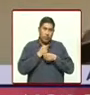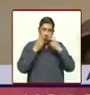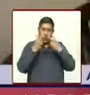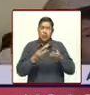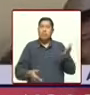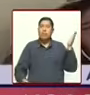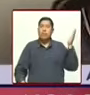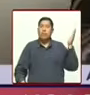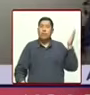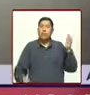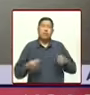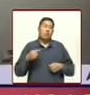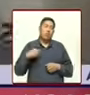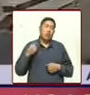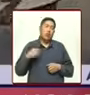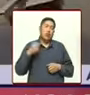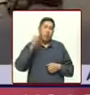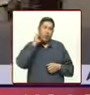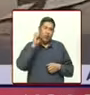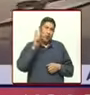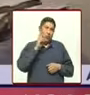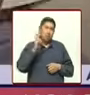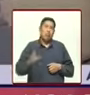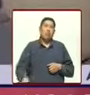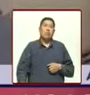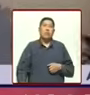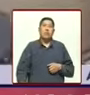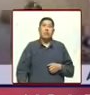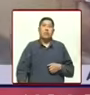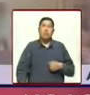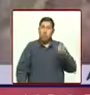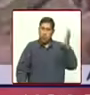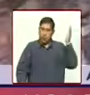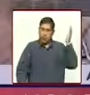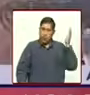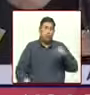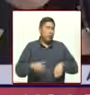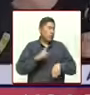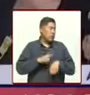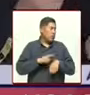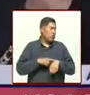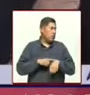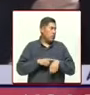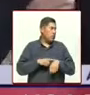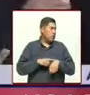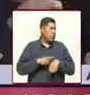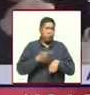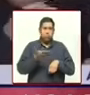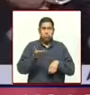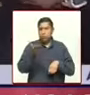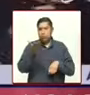pueden ver, por afines a Evo Morales. Este ha sido el momento en el que...